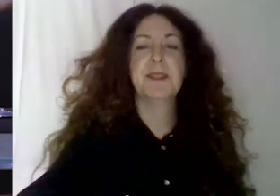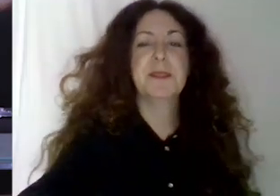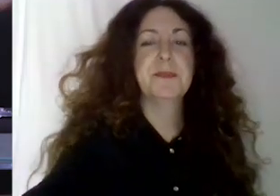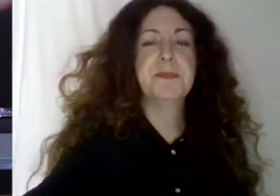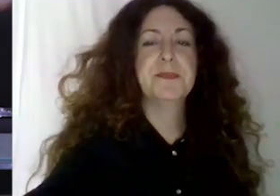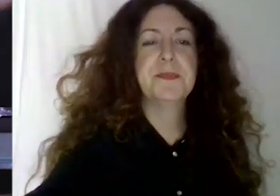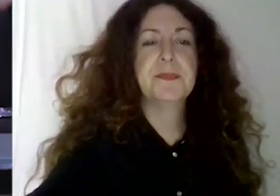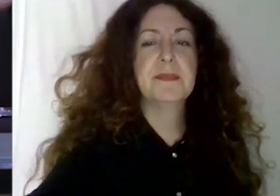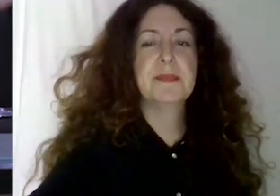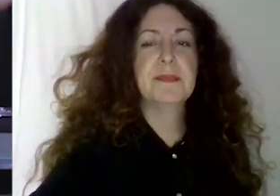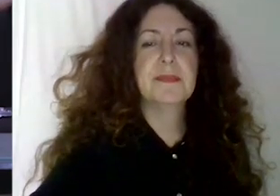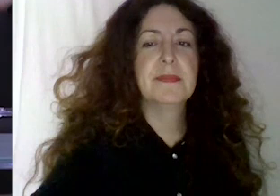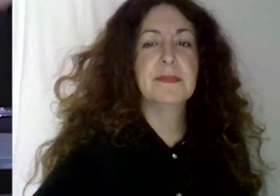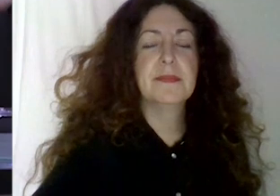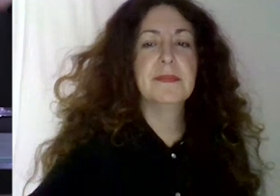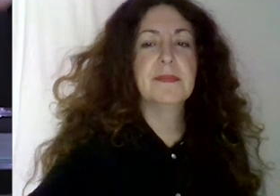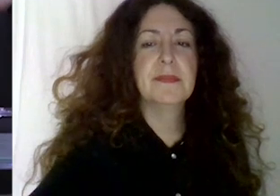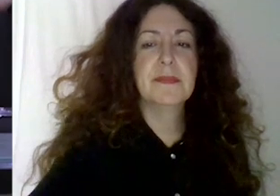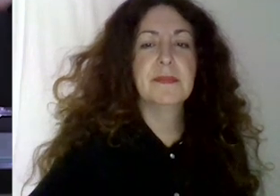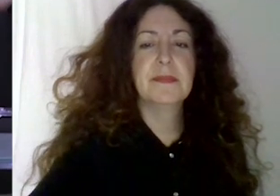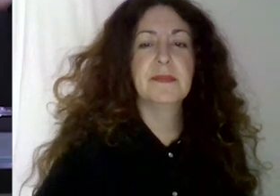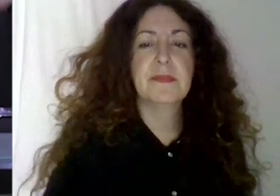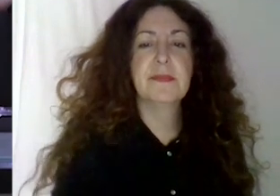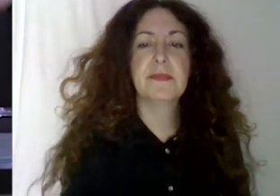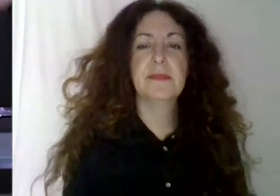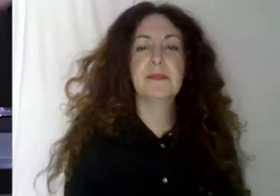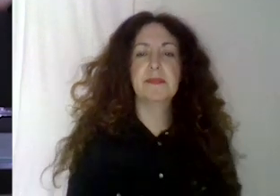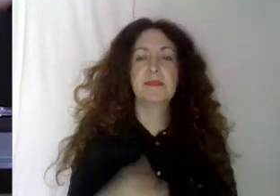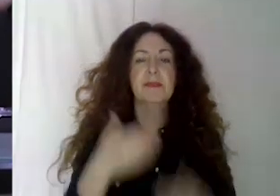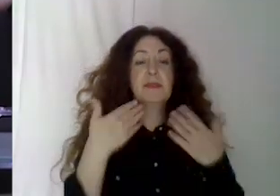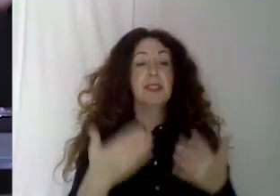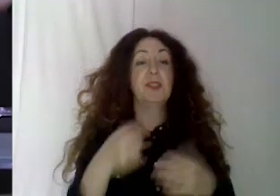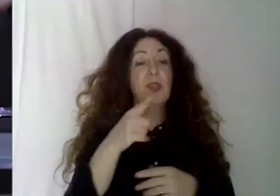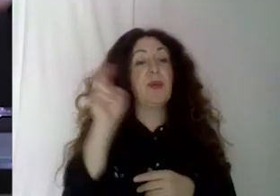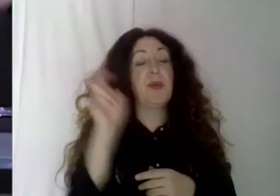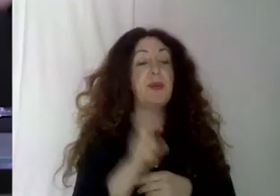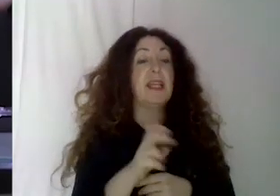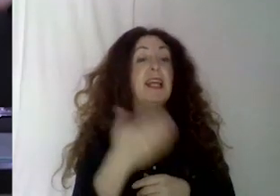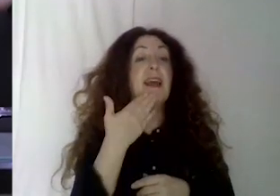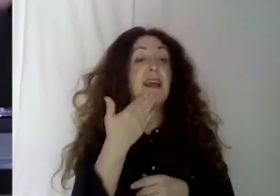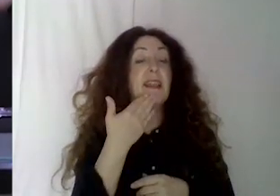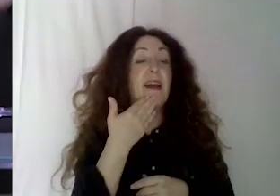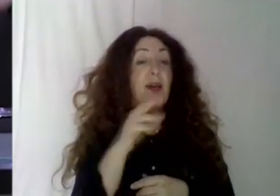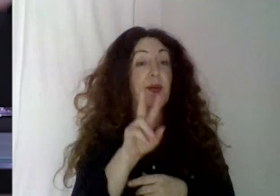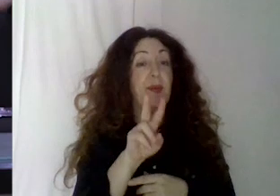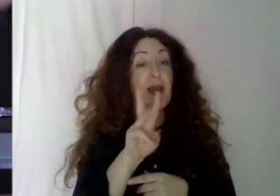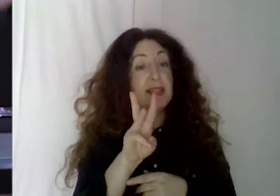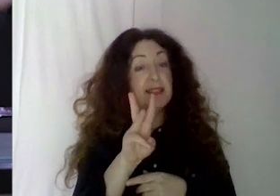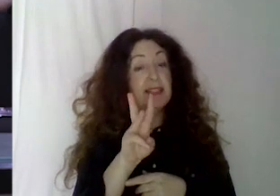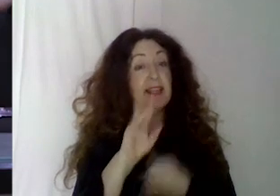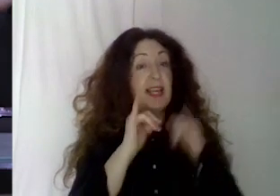Caravaggio es de Caravaggio, por eso de ahí viene el nombre. Su padre era un albañil, aunque él, desde el comienzo, siempre